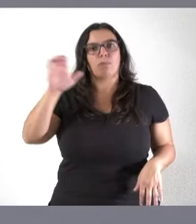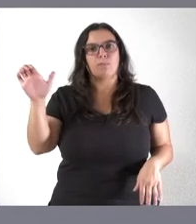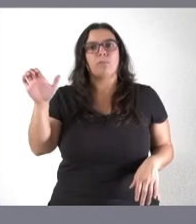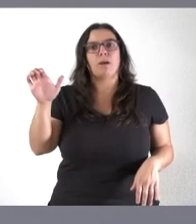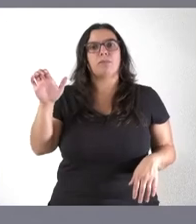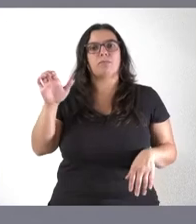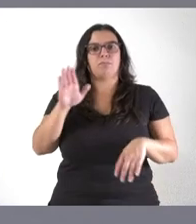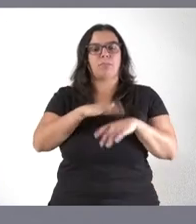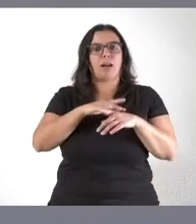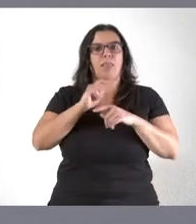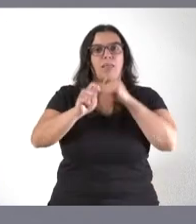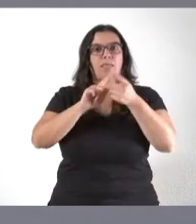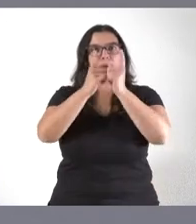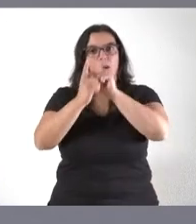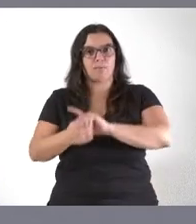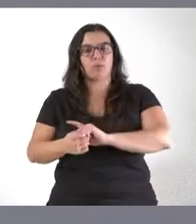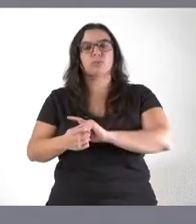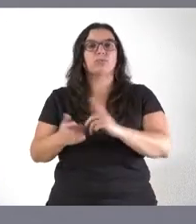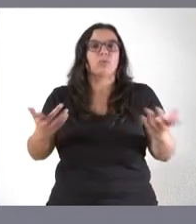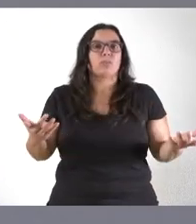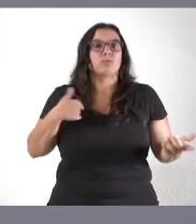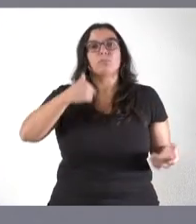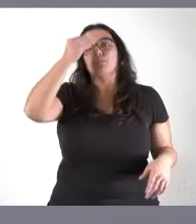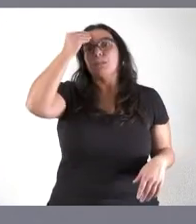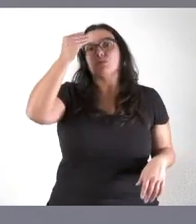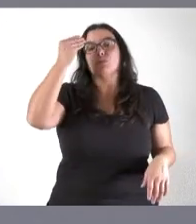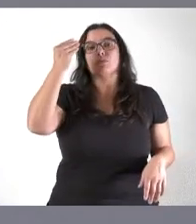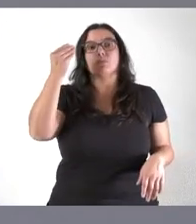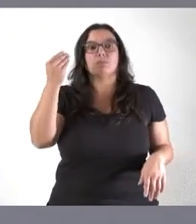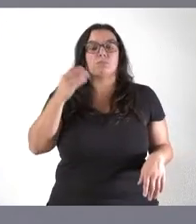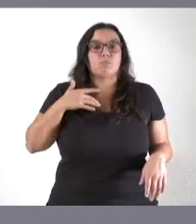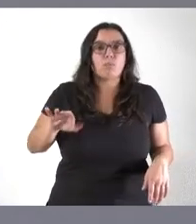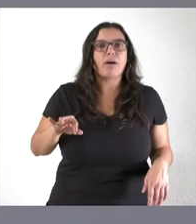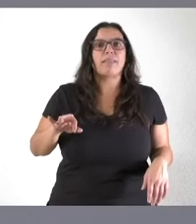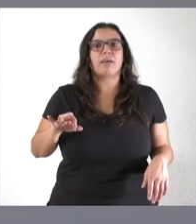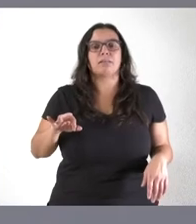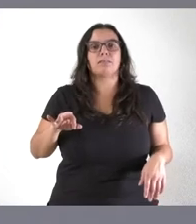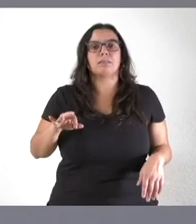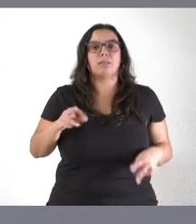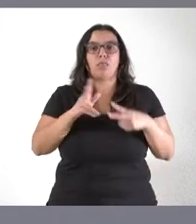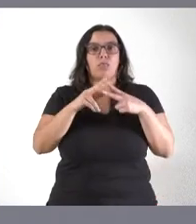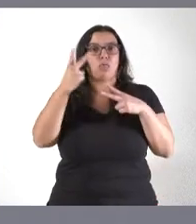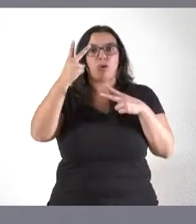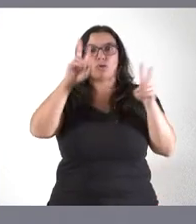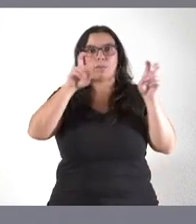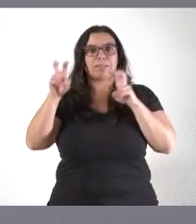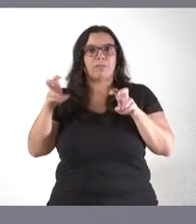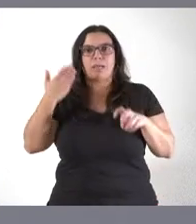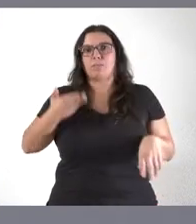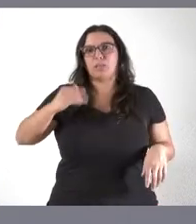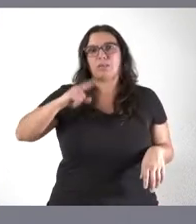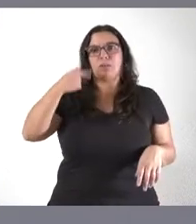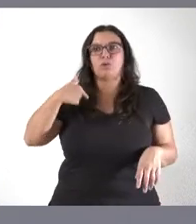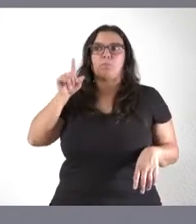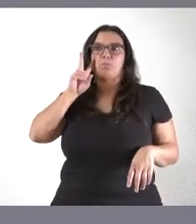establecer esos cambios pues si logran esa dirección yo creo que esto quizás serían las dos principales cuestiones que yo